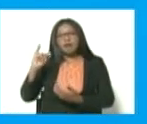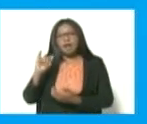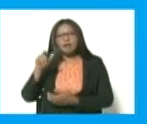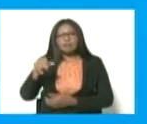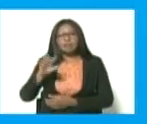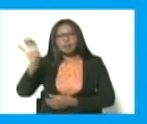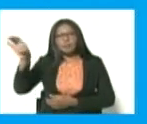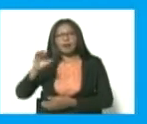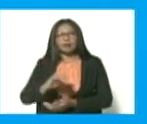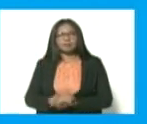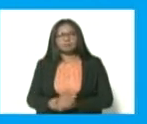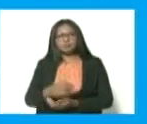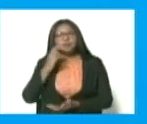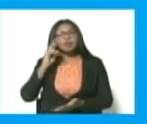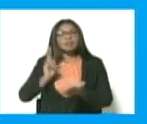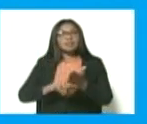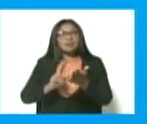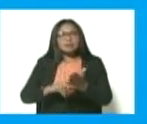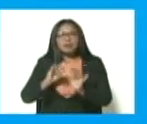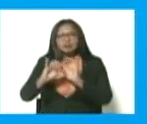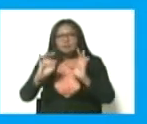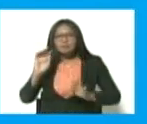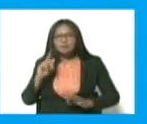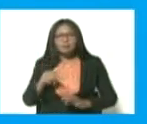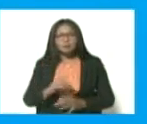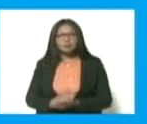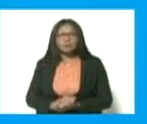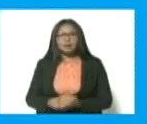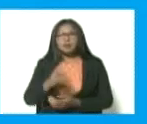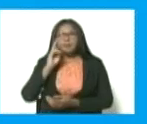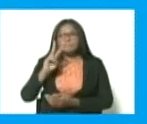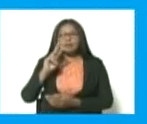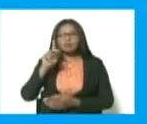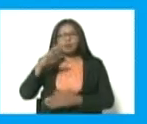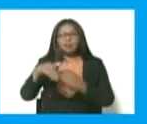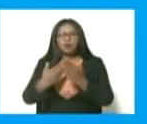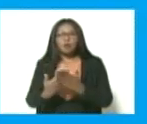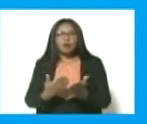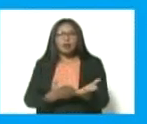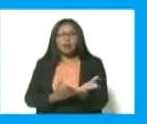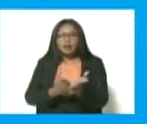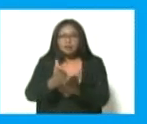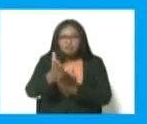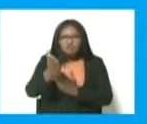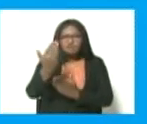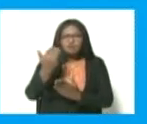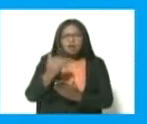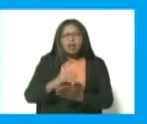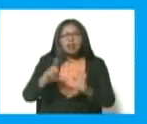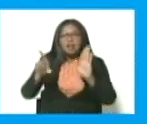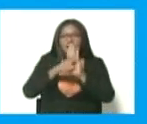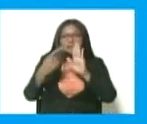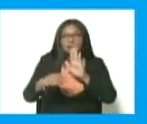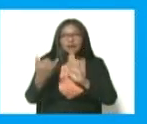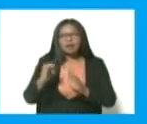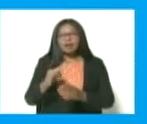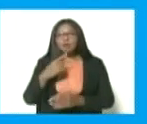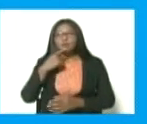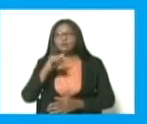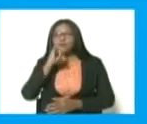De verdad, son acciones fuera del marco de la legalidad mundial, como lo dice el informe de Naciones